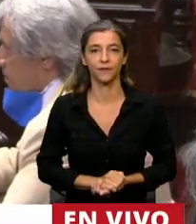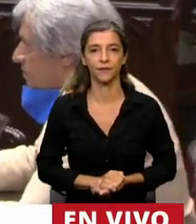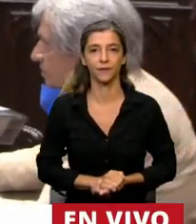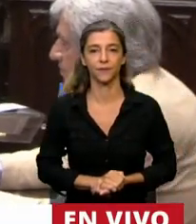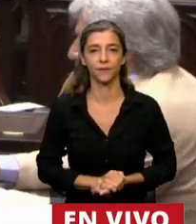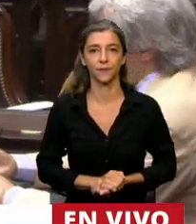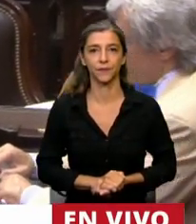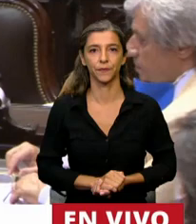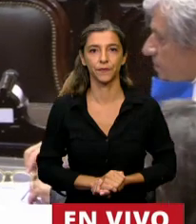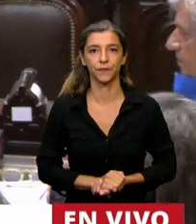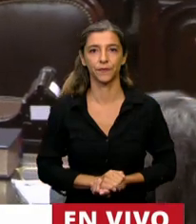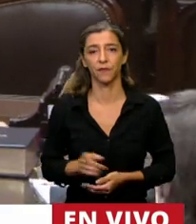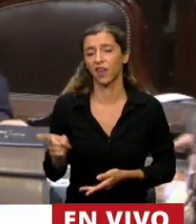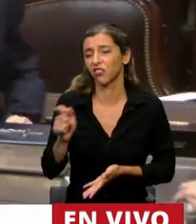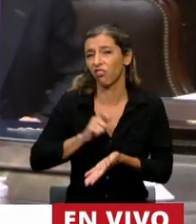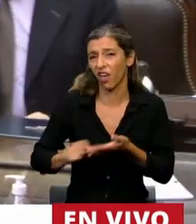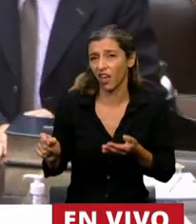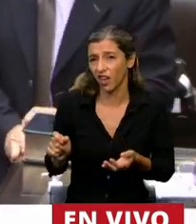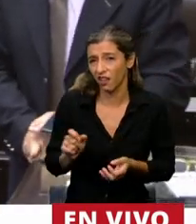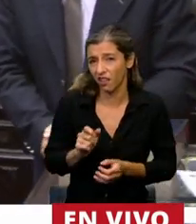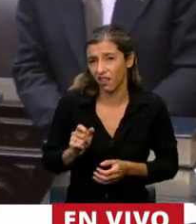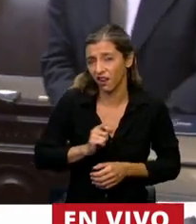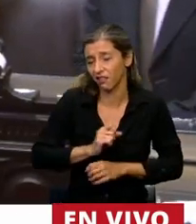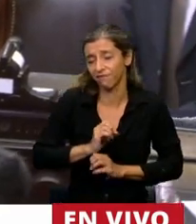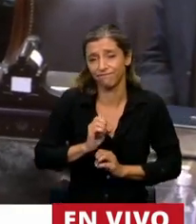Esto está escrito como el orto, Andrés.